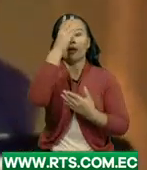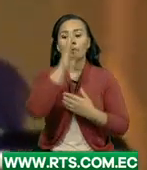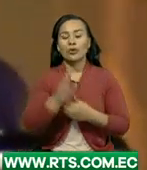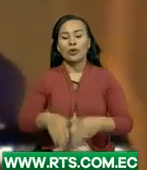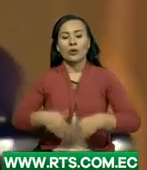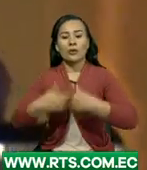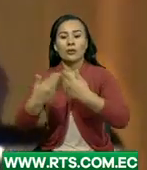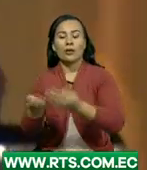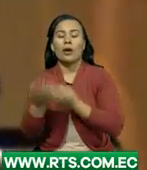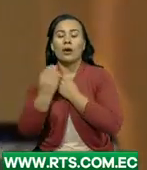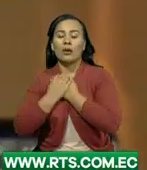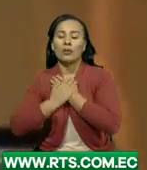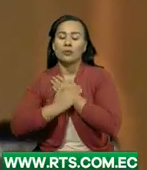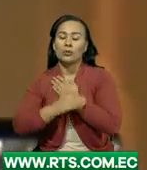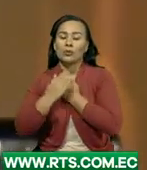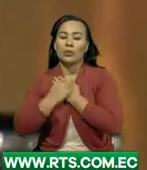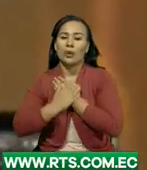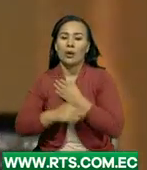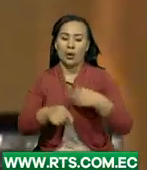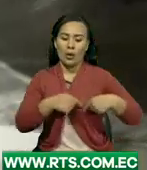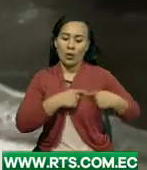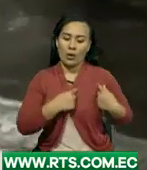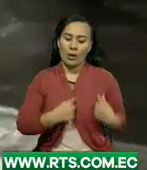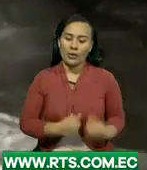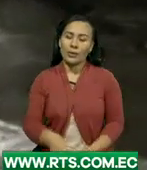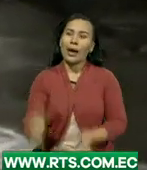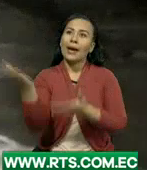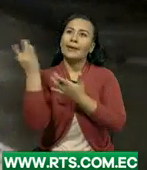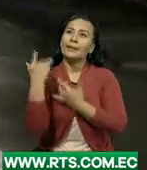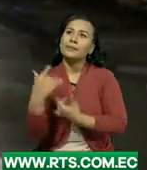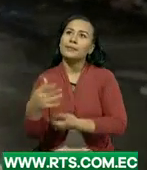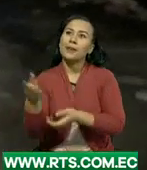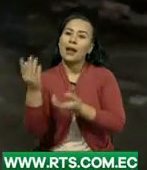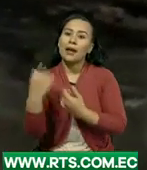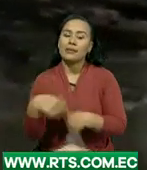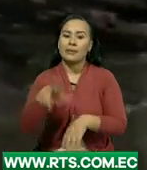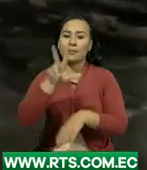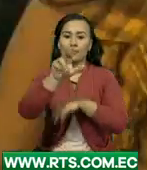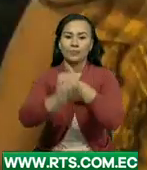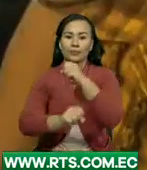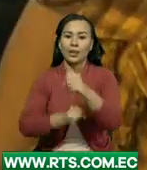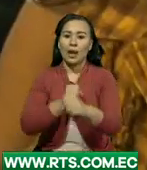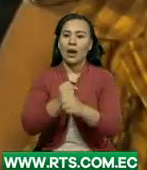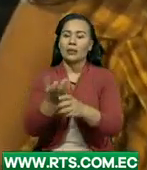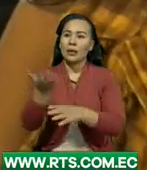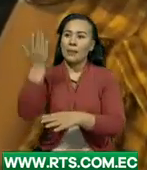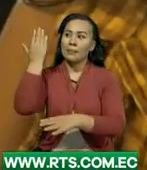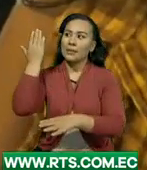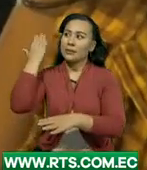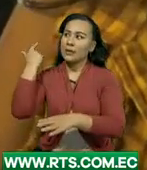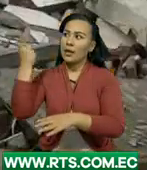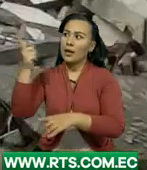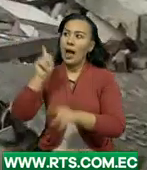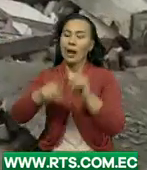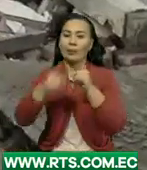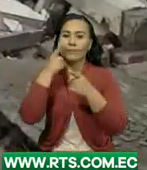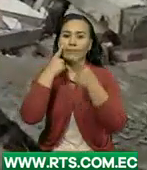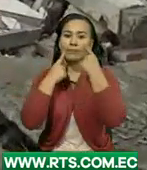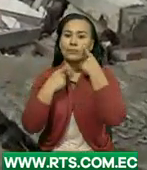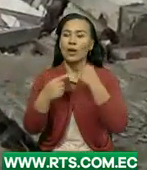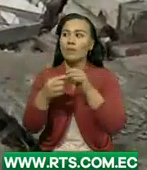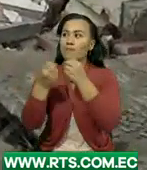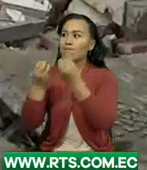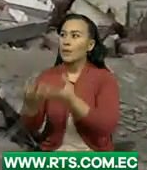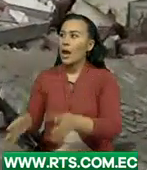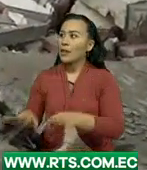consuelo y también siembre el corazón la esperanza. 3 años han pasado y la herida sigue intacta para quienes la tragedia les